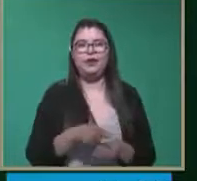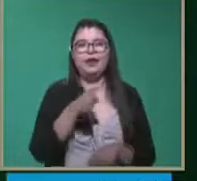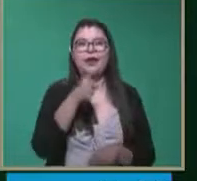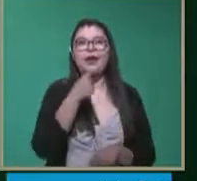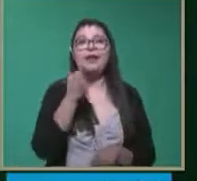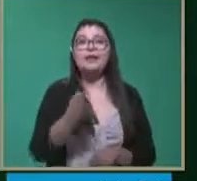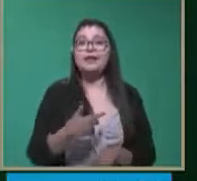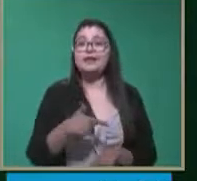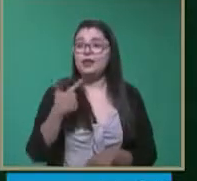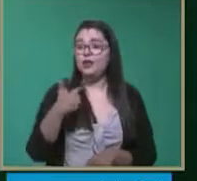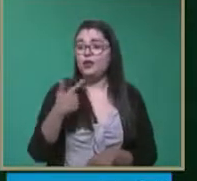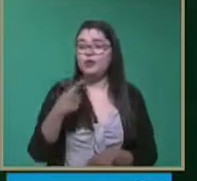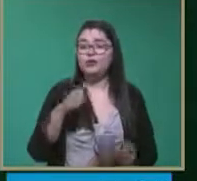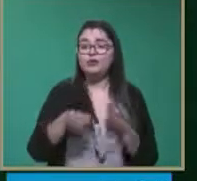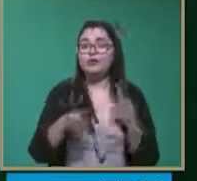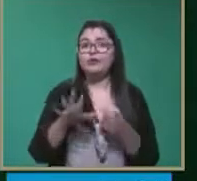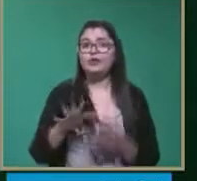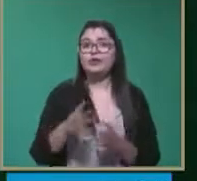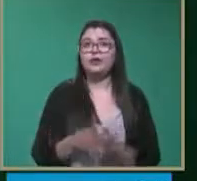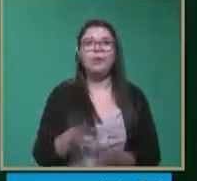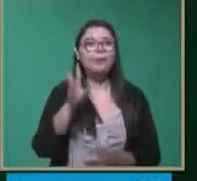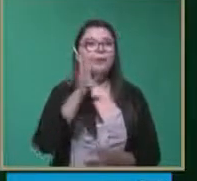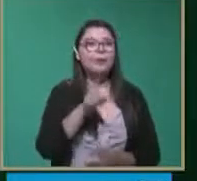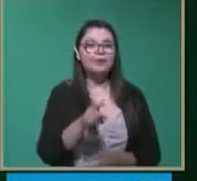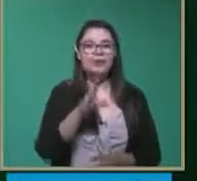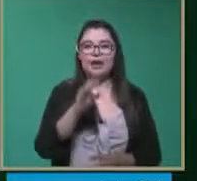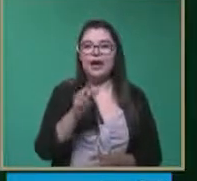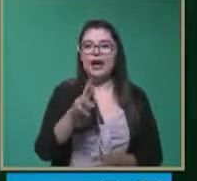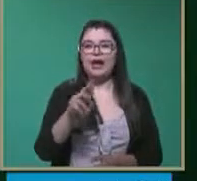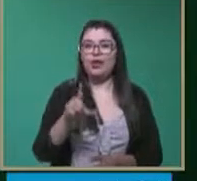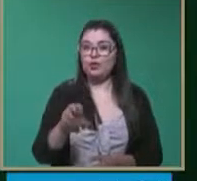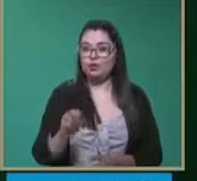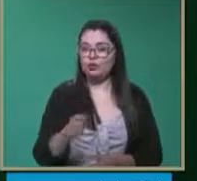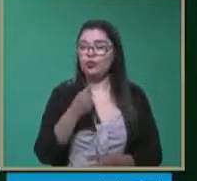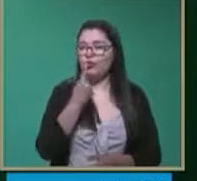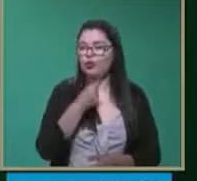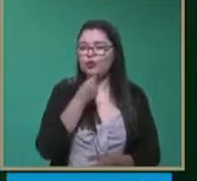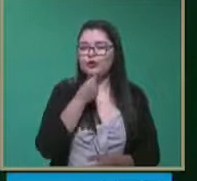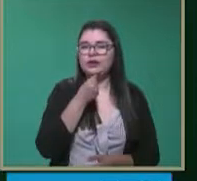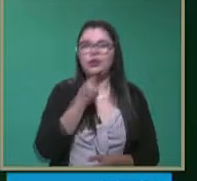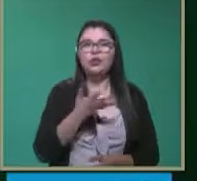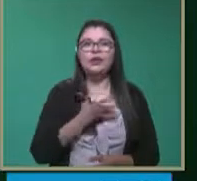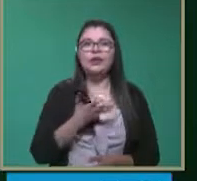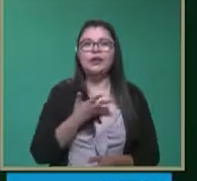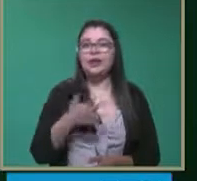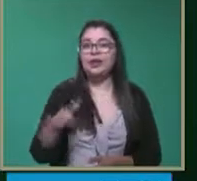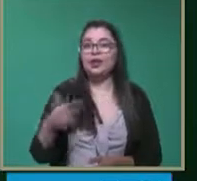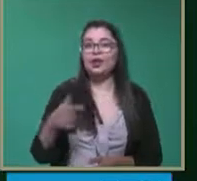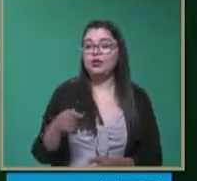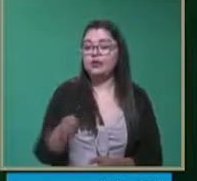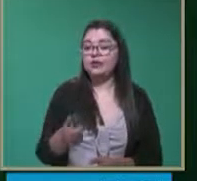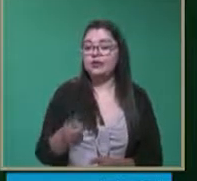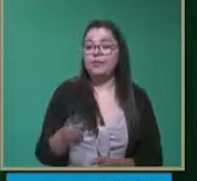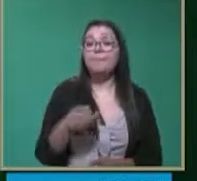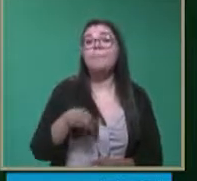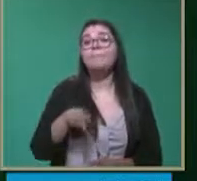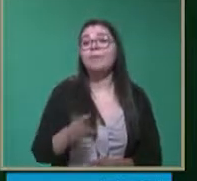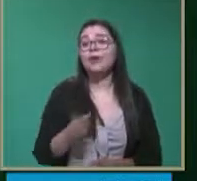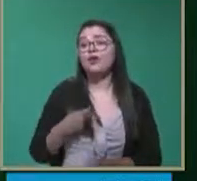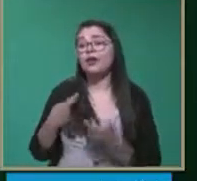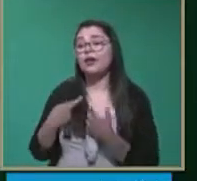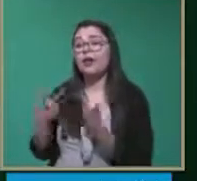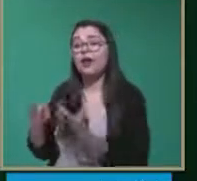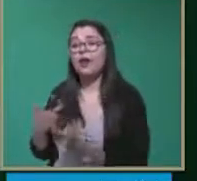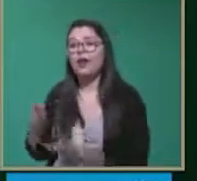A ver, vamos a leer. Dice, Carlos tiene 12 canicas y le regaló a su hermano 5 canicas.